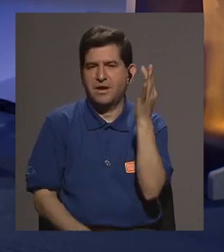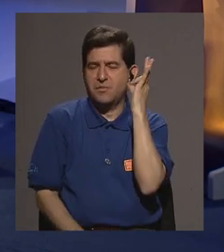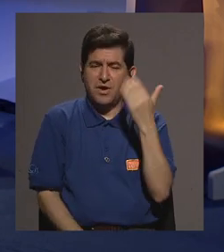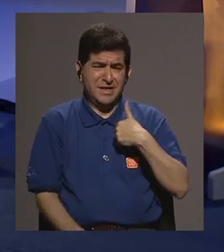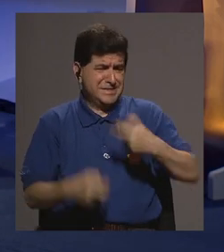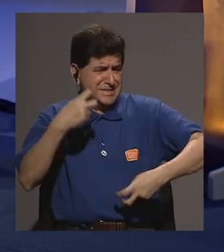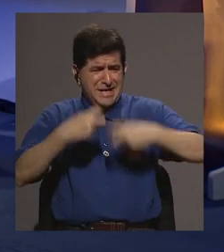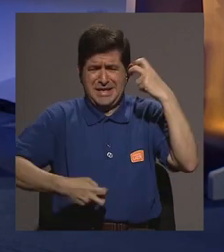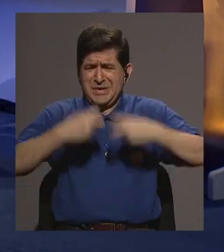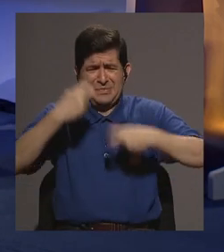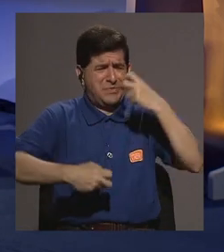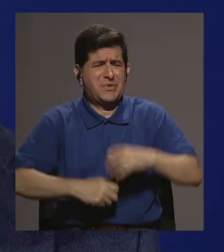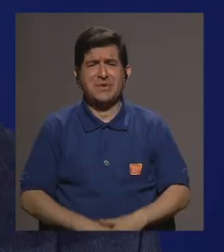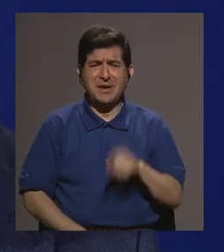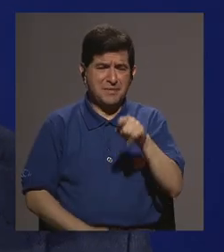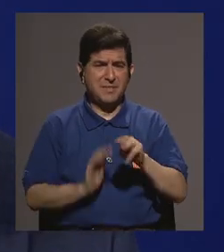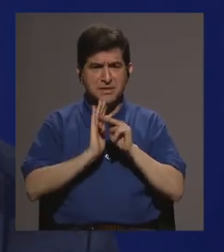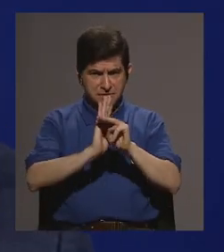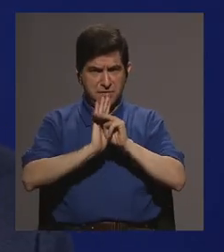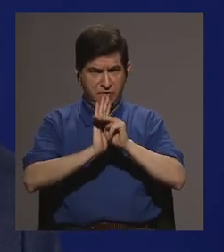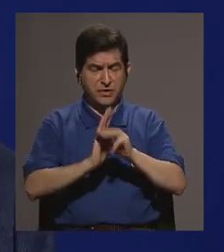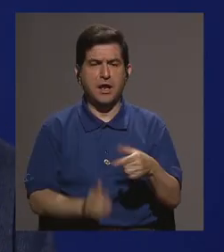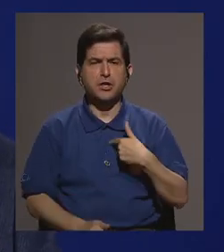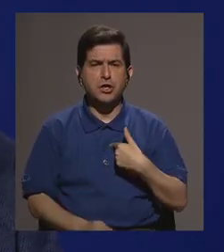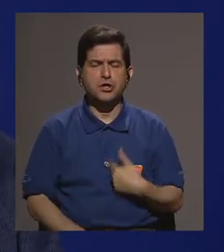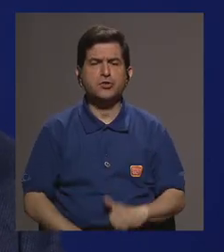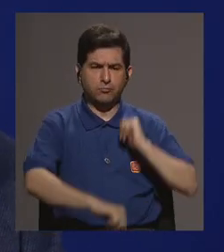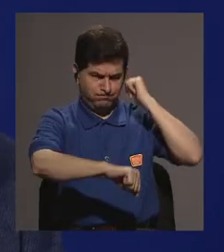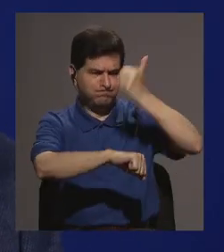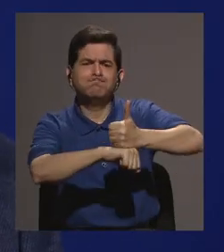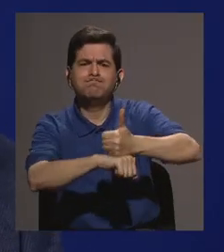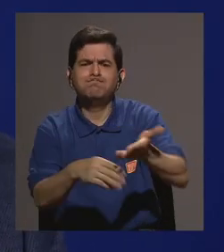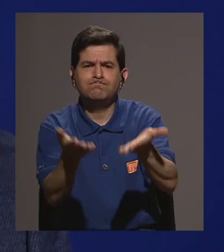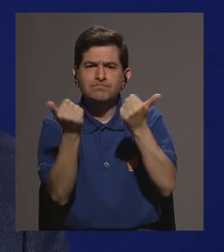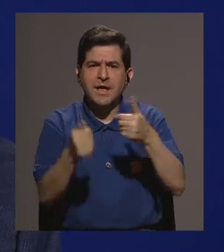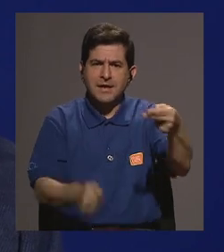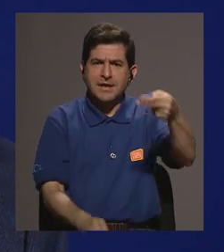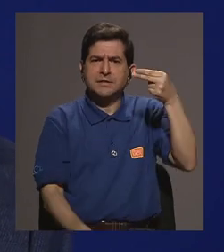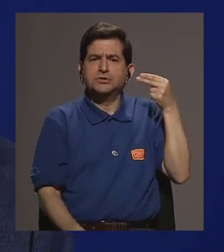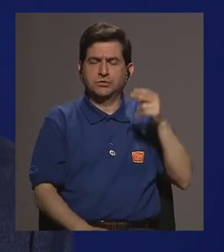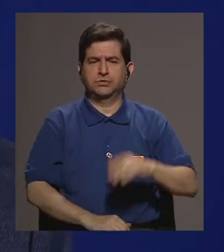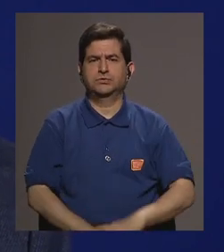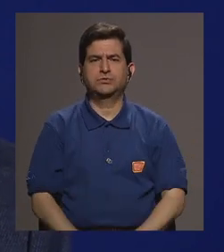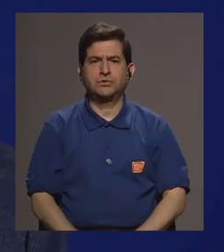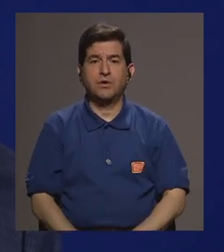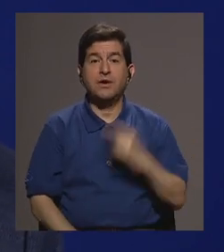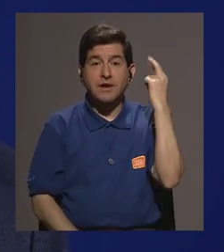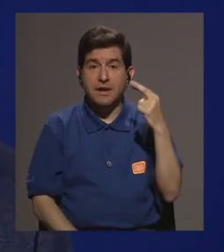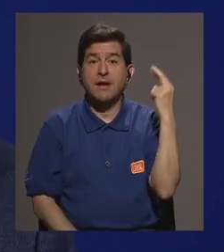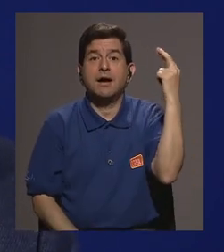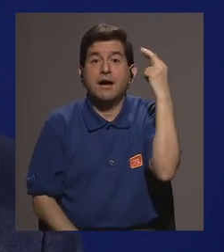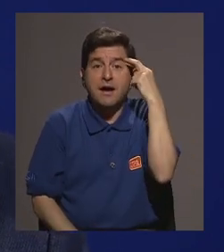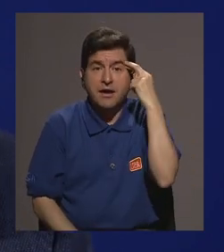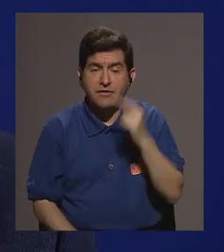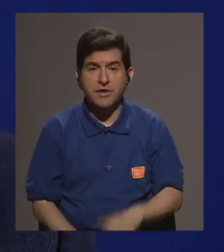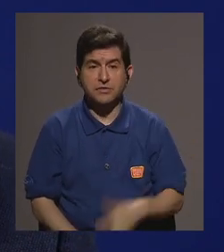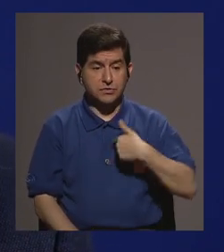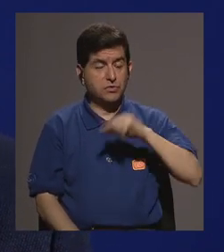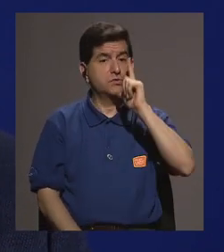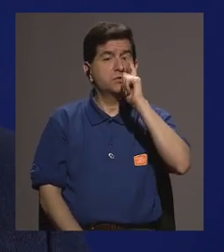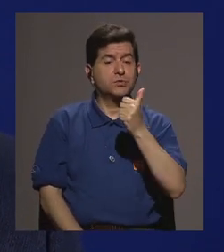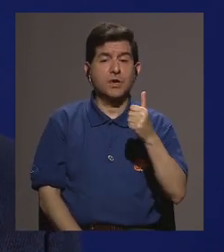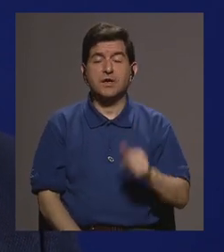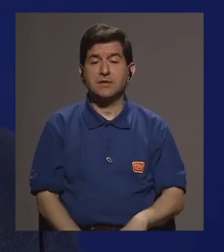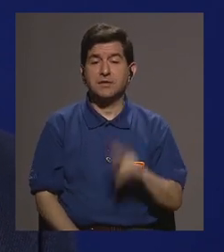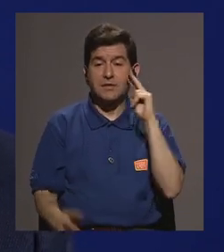ejemplos de modelaje y chicas que tuvieron problemas en el modelaje entonces quise plasmar eso en la historia y de ahí